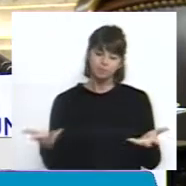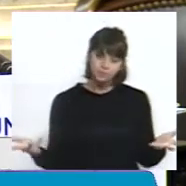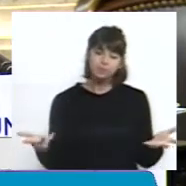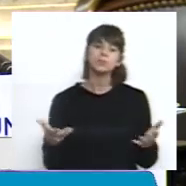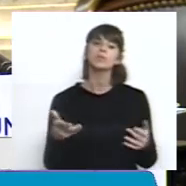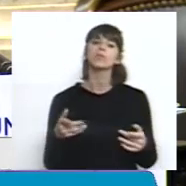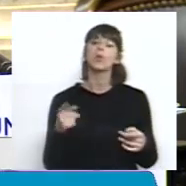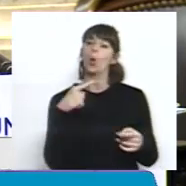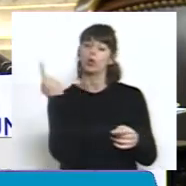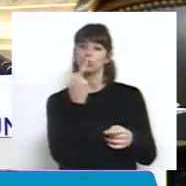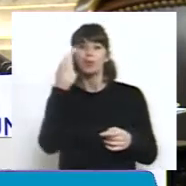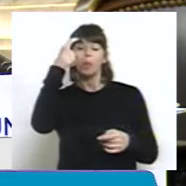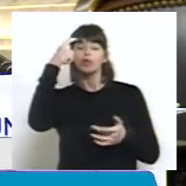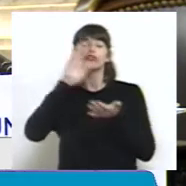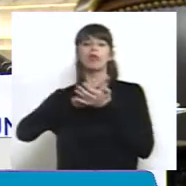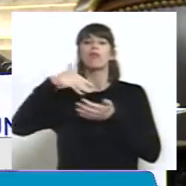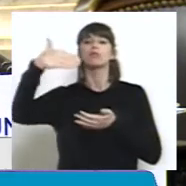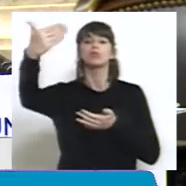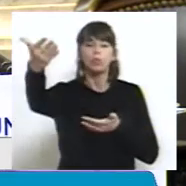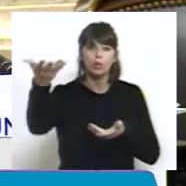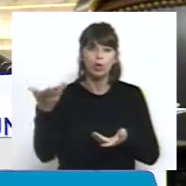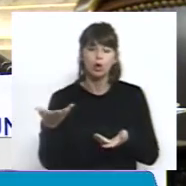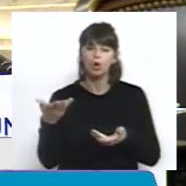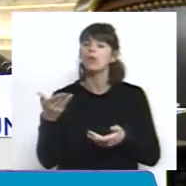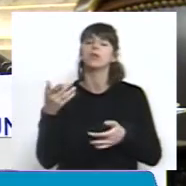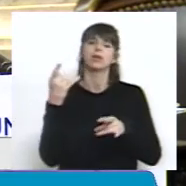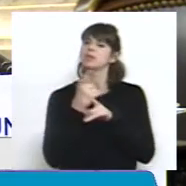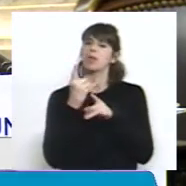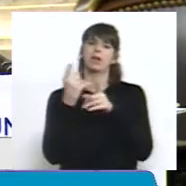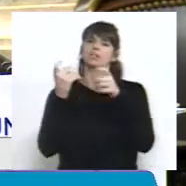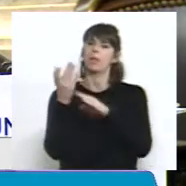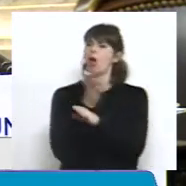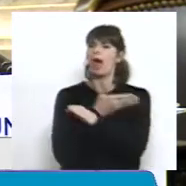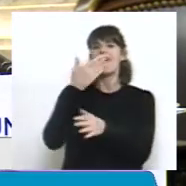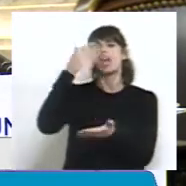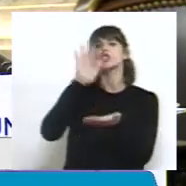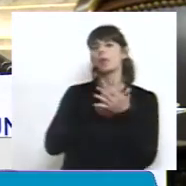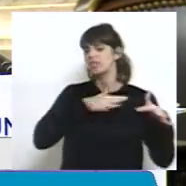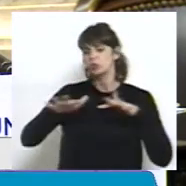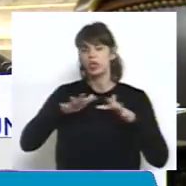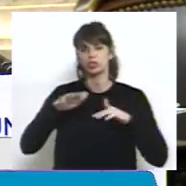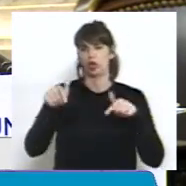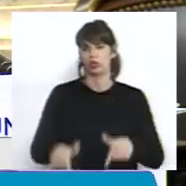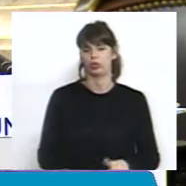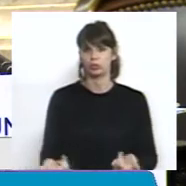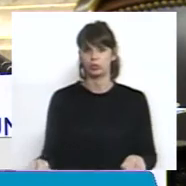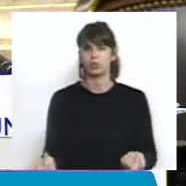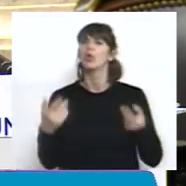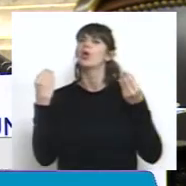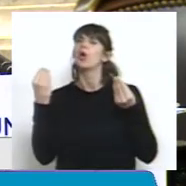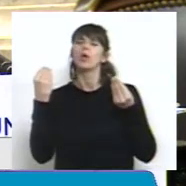imperiosa necesidad hablar de los contextos. Es imposible pensar en